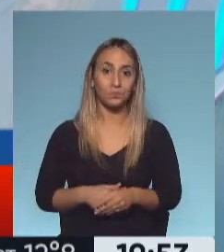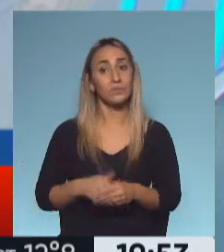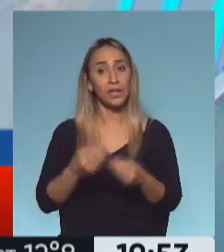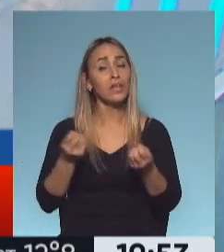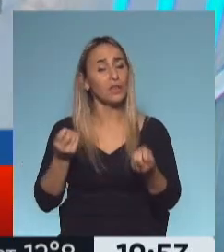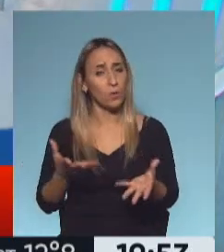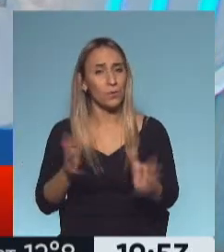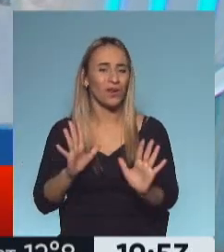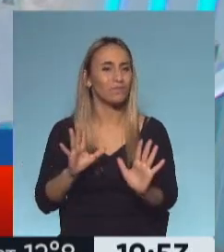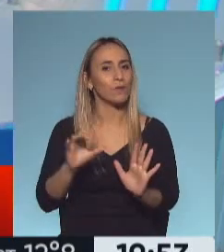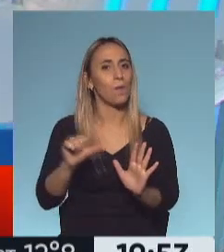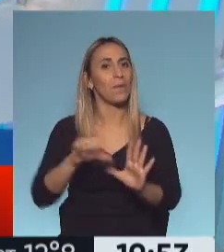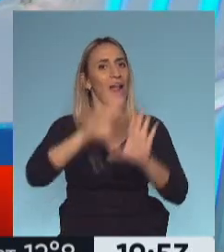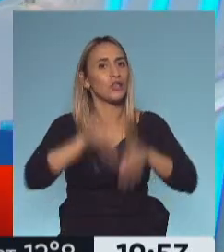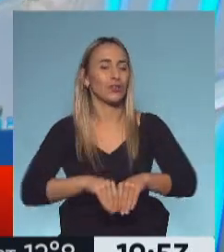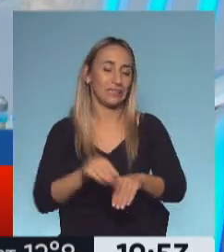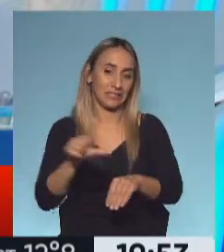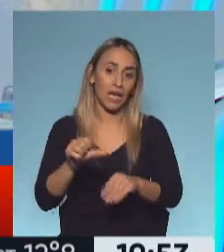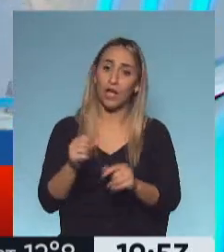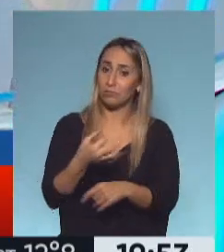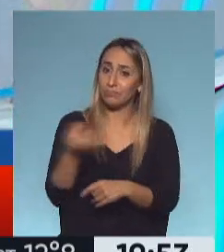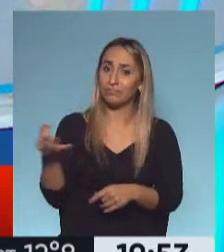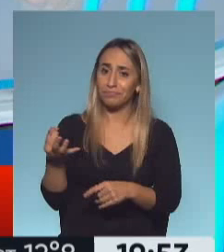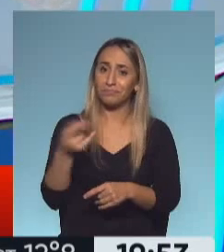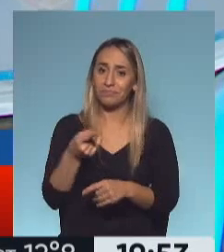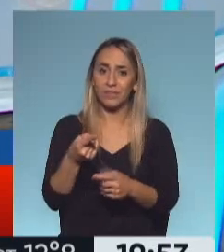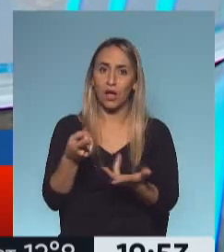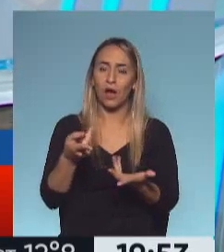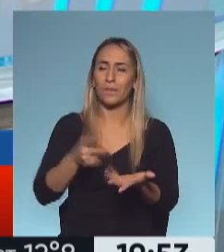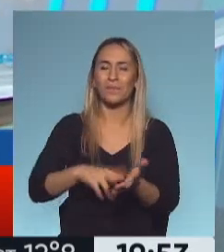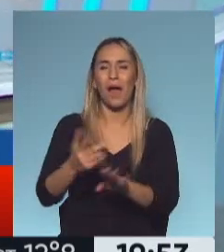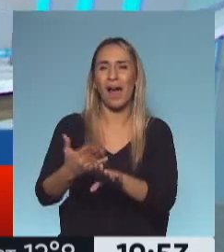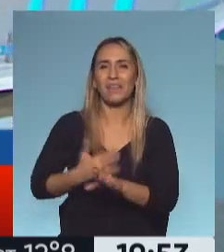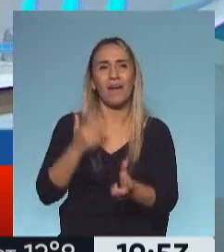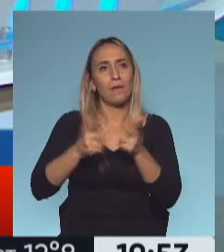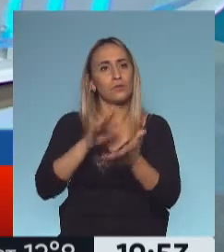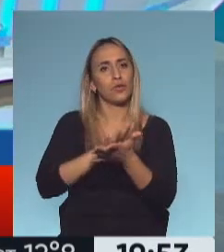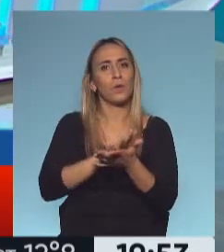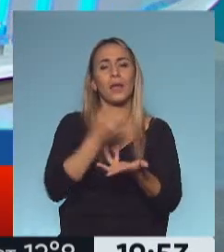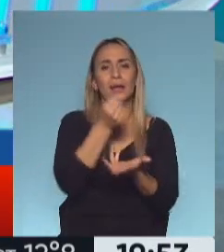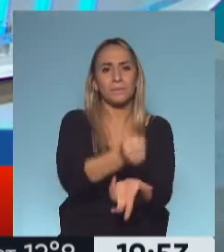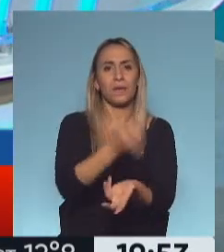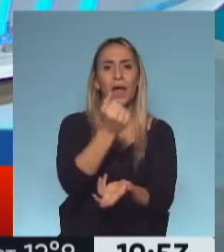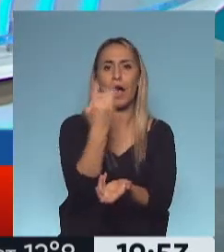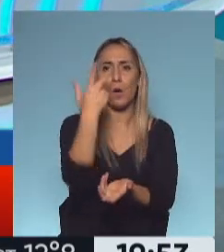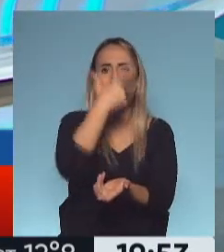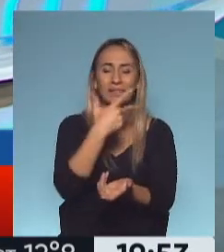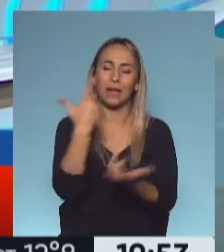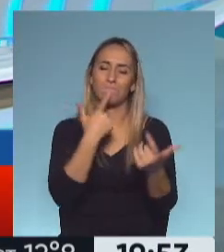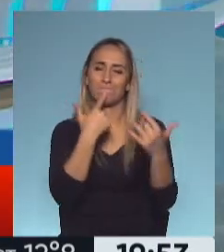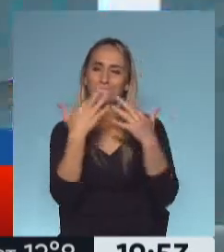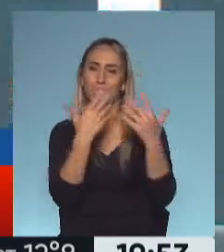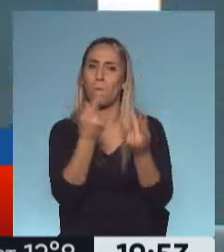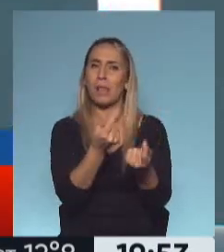todos. Y está bien reforzar lo que indicabas, porque cuando se discutía la asignación universal por hijo, había mucho prejuicio de qué iba a pasar con